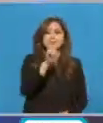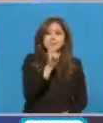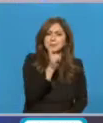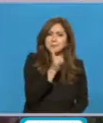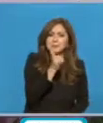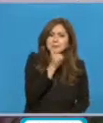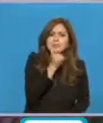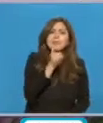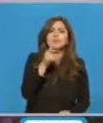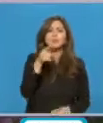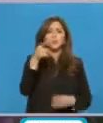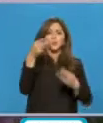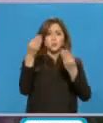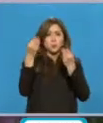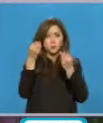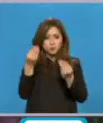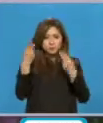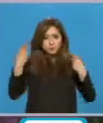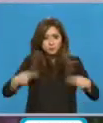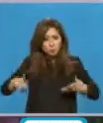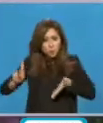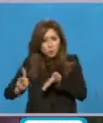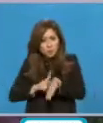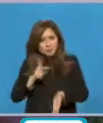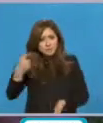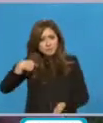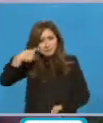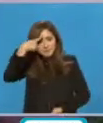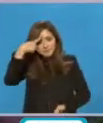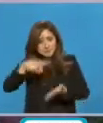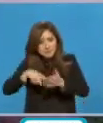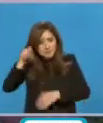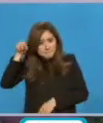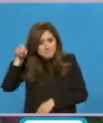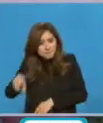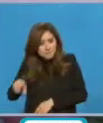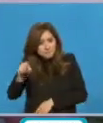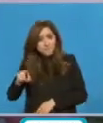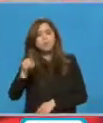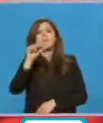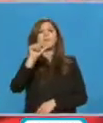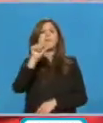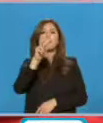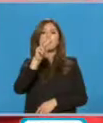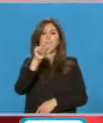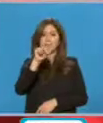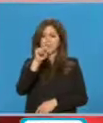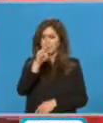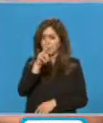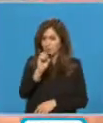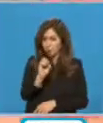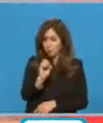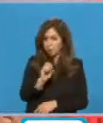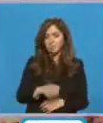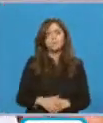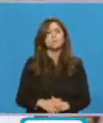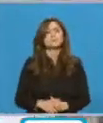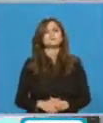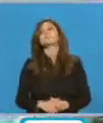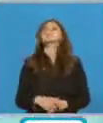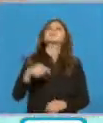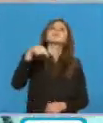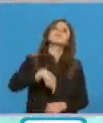increíble. tenido miras a volver a hacer este festival en Avándaro? De hecho, en el país ya han hecho ya